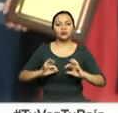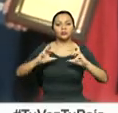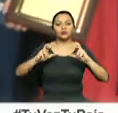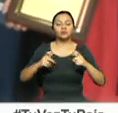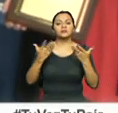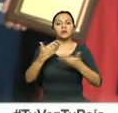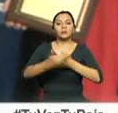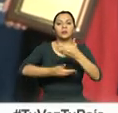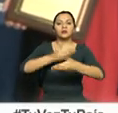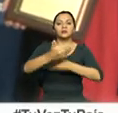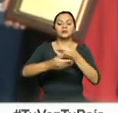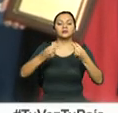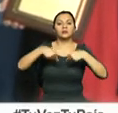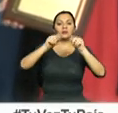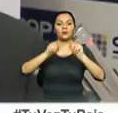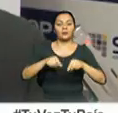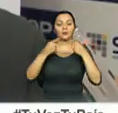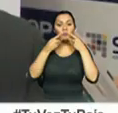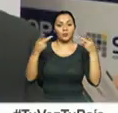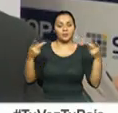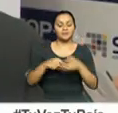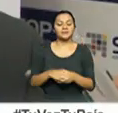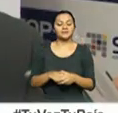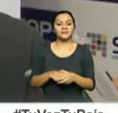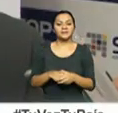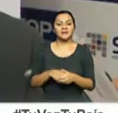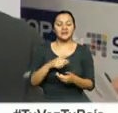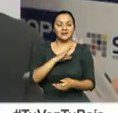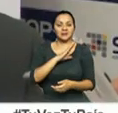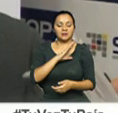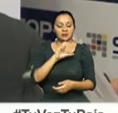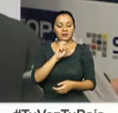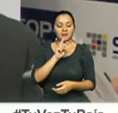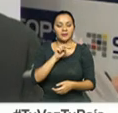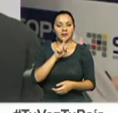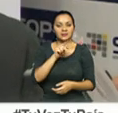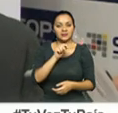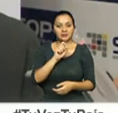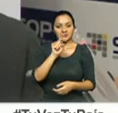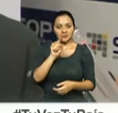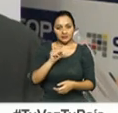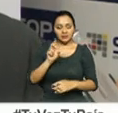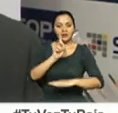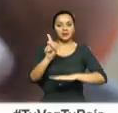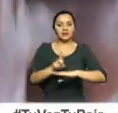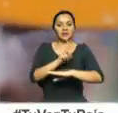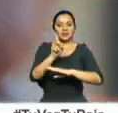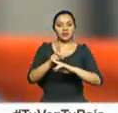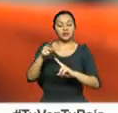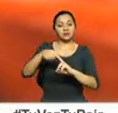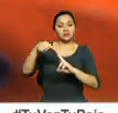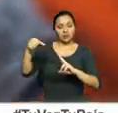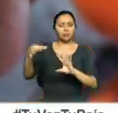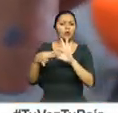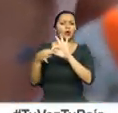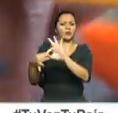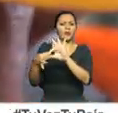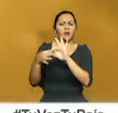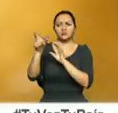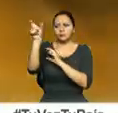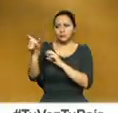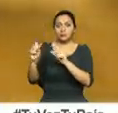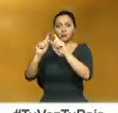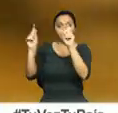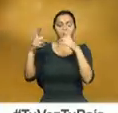los procesos de contratación pública. Santiago Vázquez, director del CERCOP, destacó la cooperación por parte de los proveedores